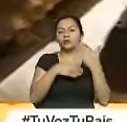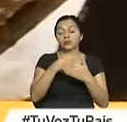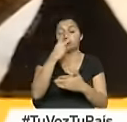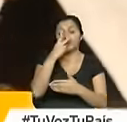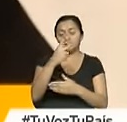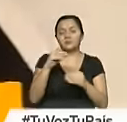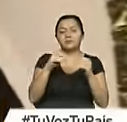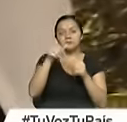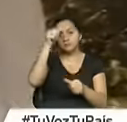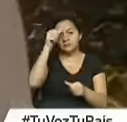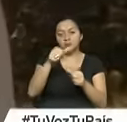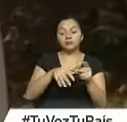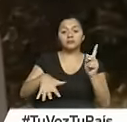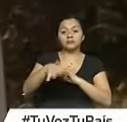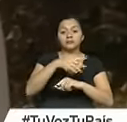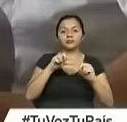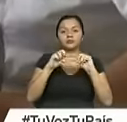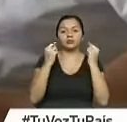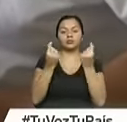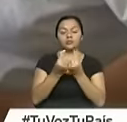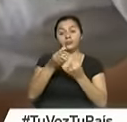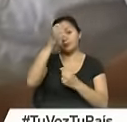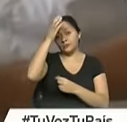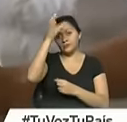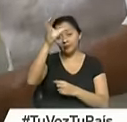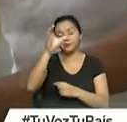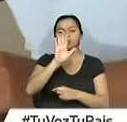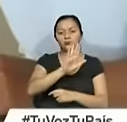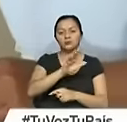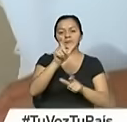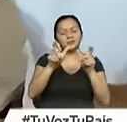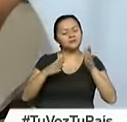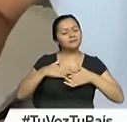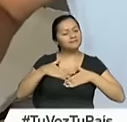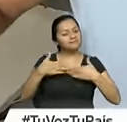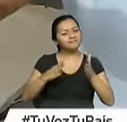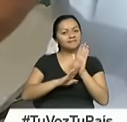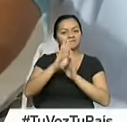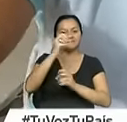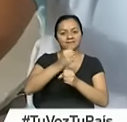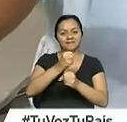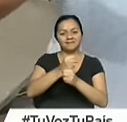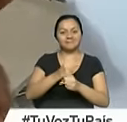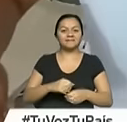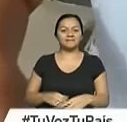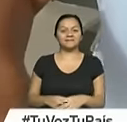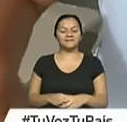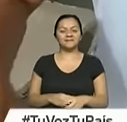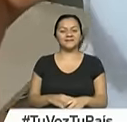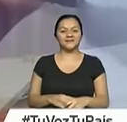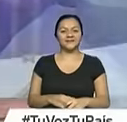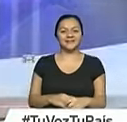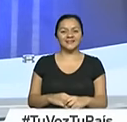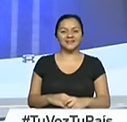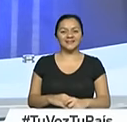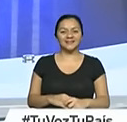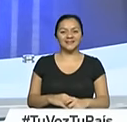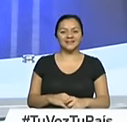medio de su memoria colectiva, cultura y gente emprendedora.